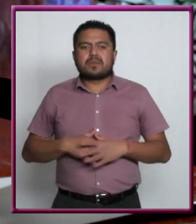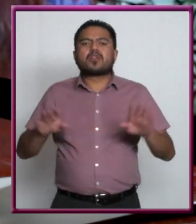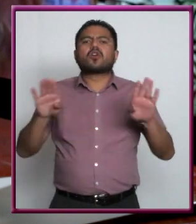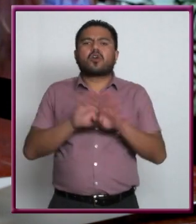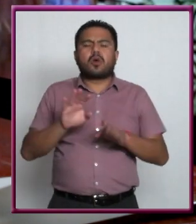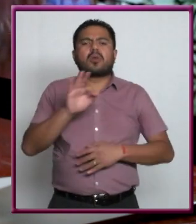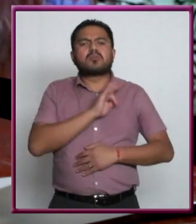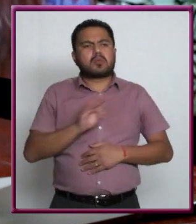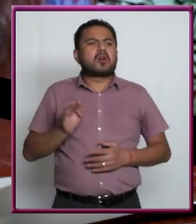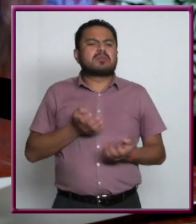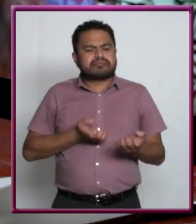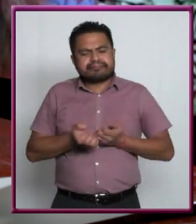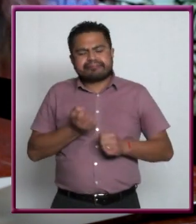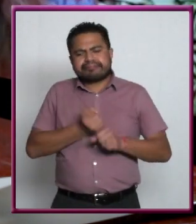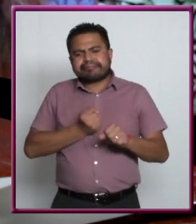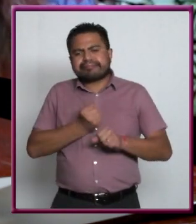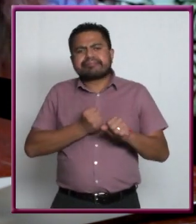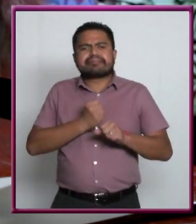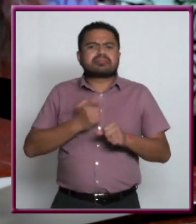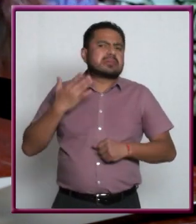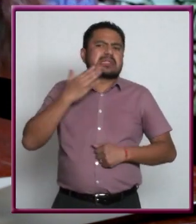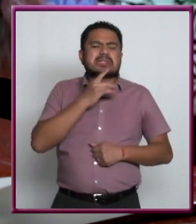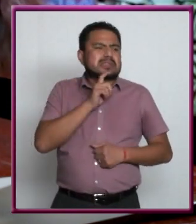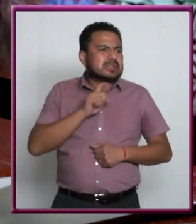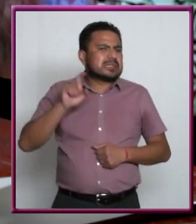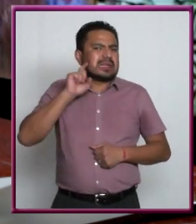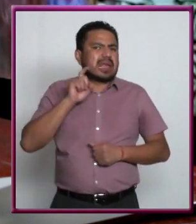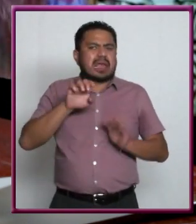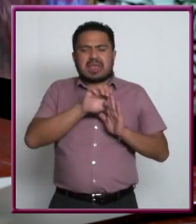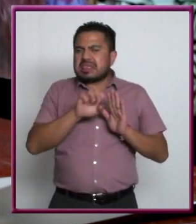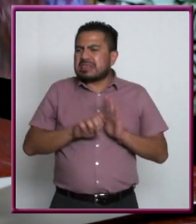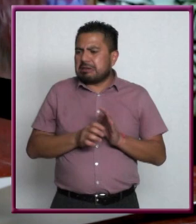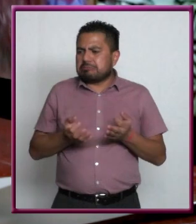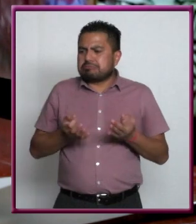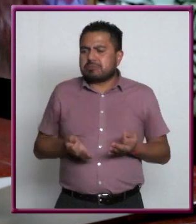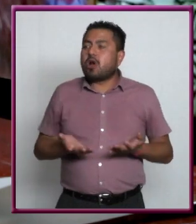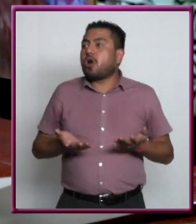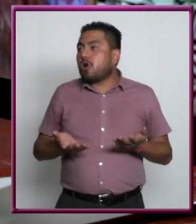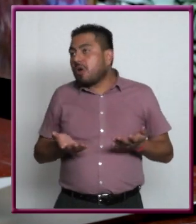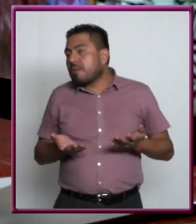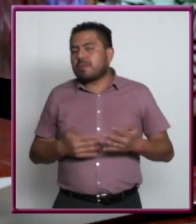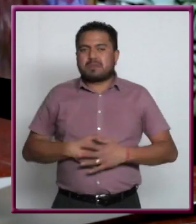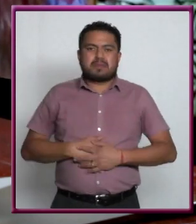¿Y cómo podemos practicar un erotismo y una sexualidad ética?